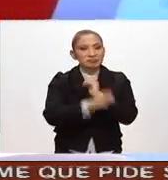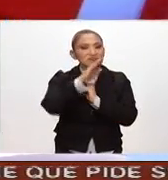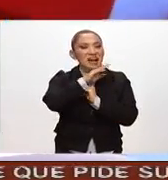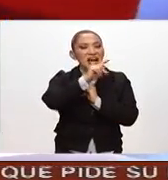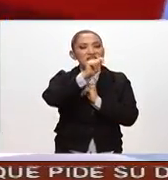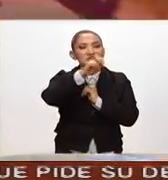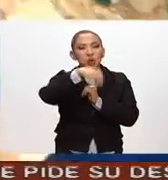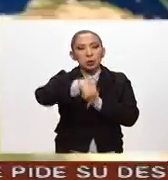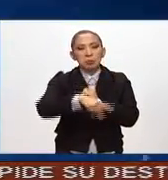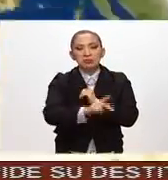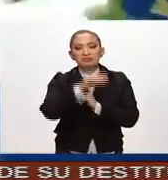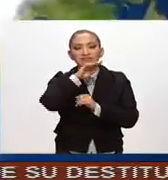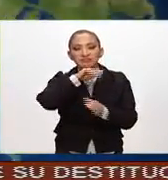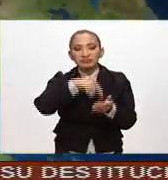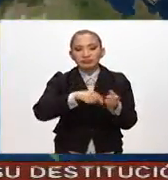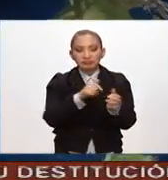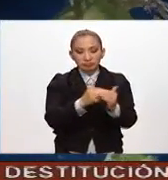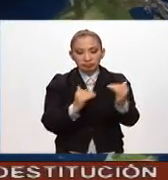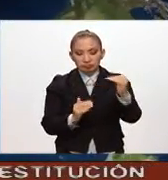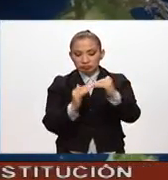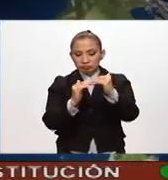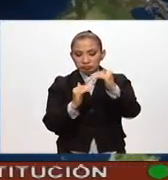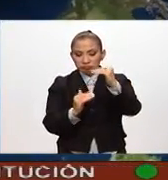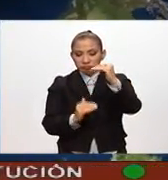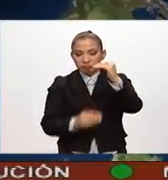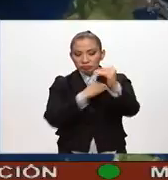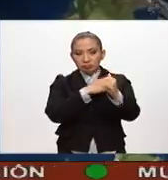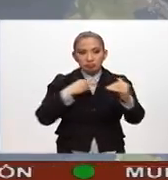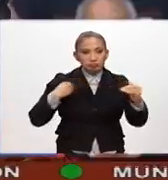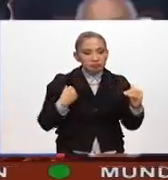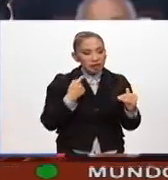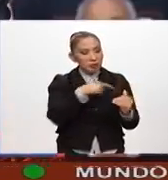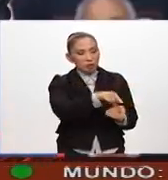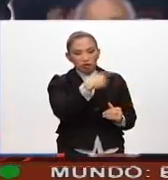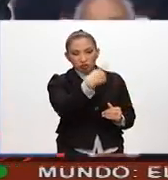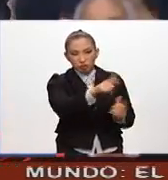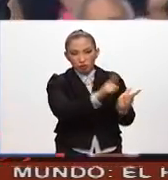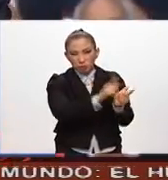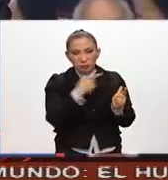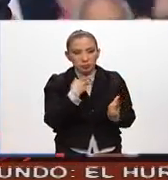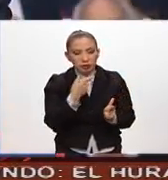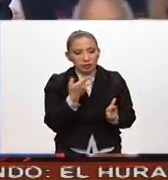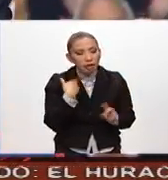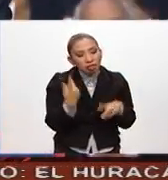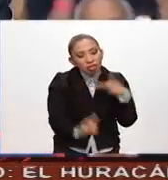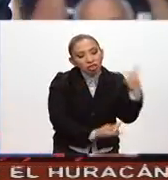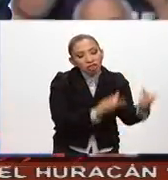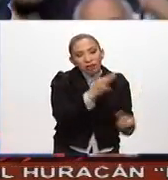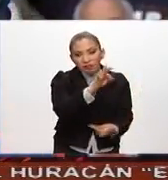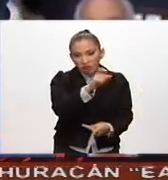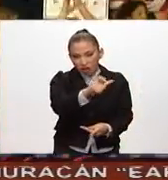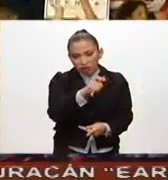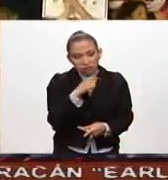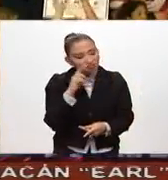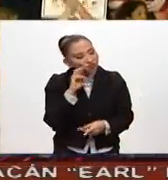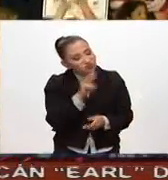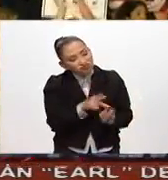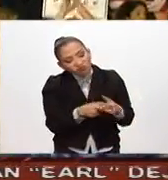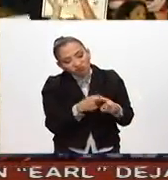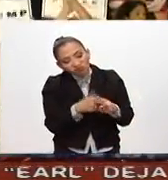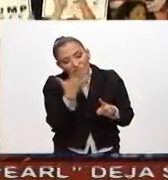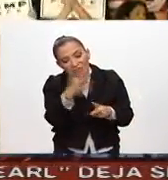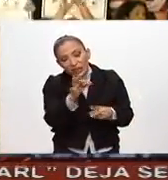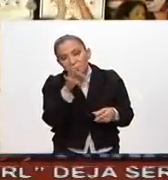Donald Trump. Al distanciamiento con importantes miembros del Partido Republicano se suma un sondeo de la cadena Fox que da una ventaja de